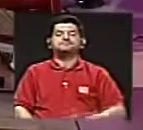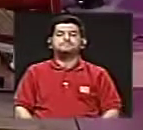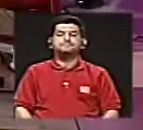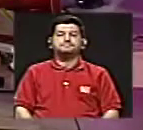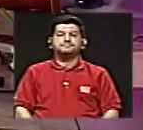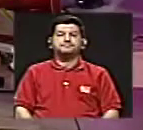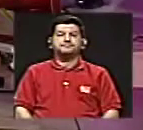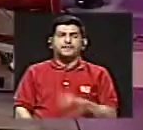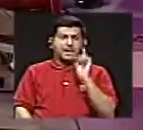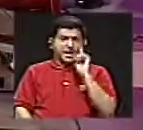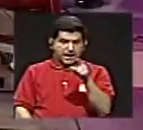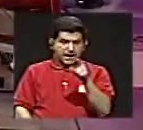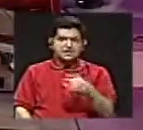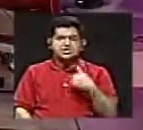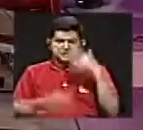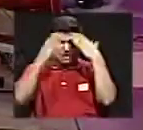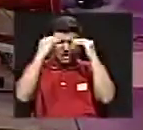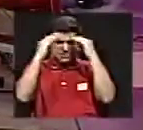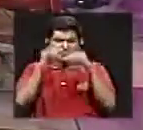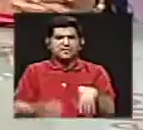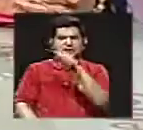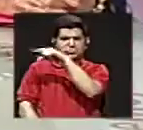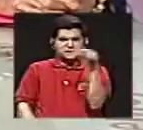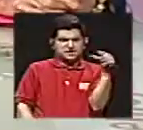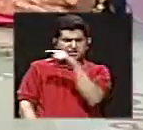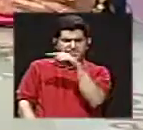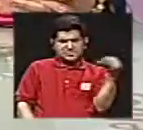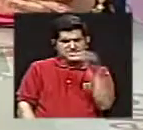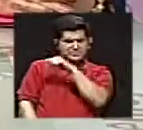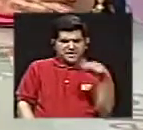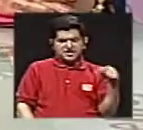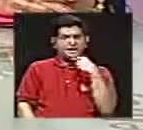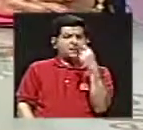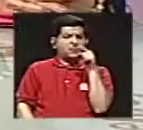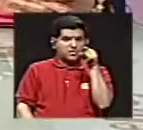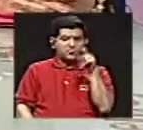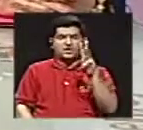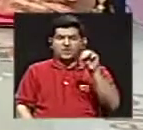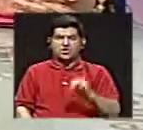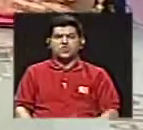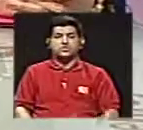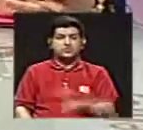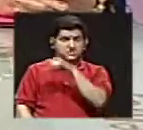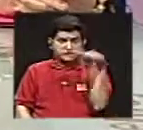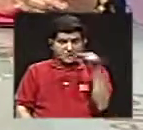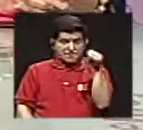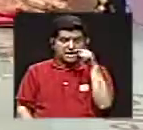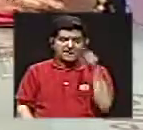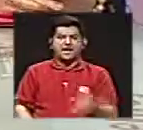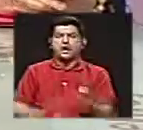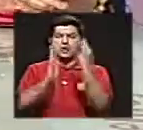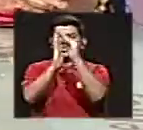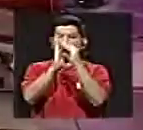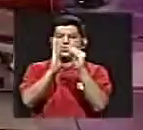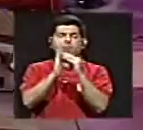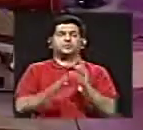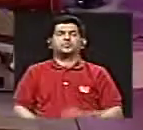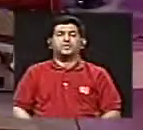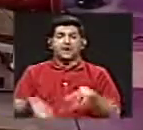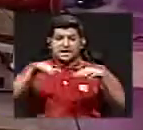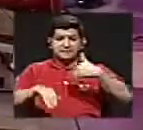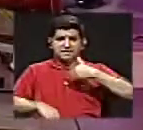Donde van teniendo información semana a semana, como dice Marisa, porque todas las semanas hay esa actividad los jueves.